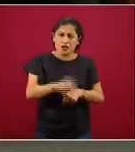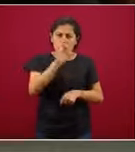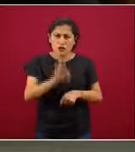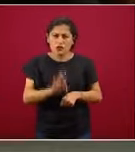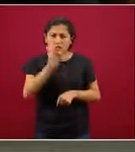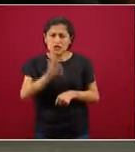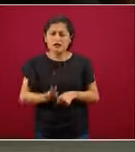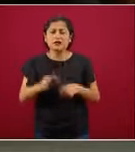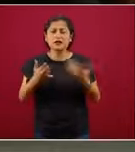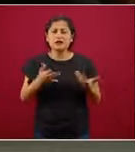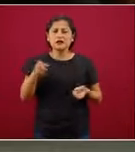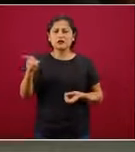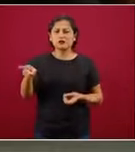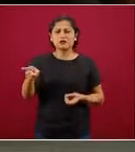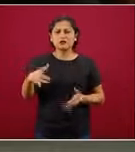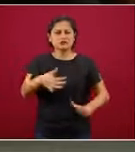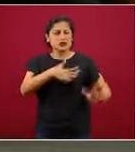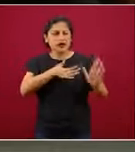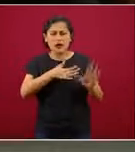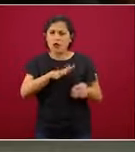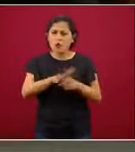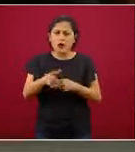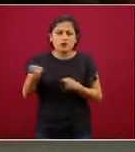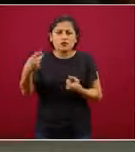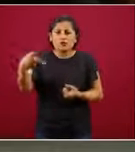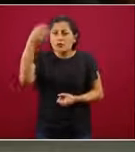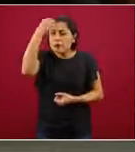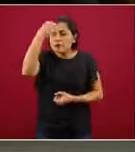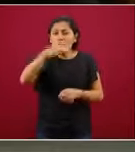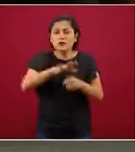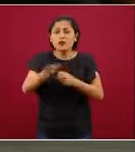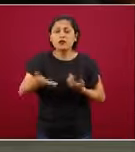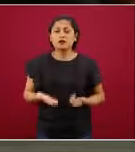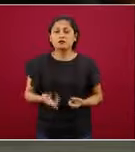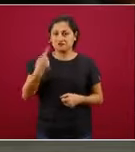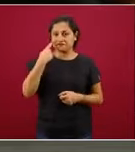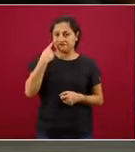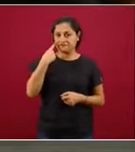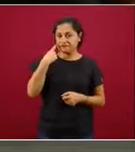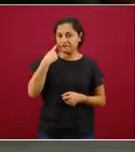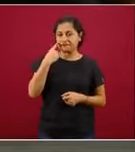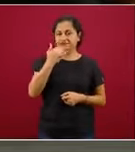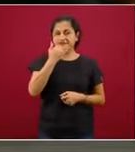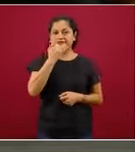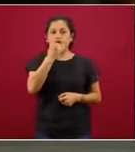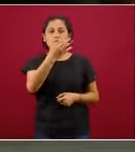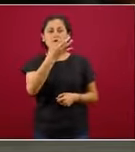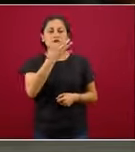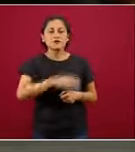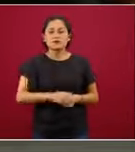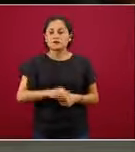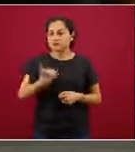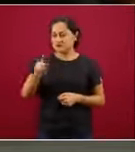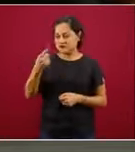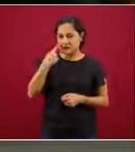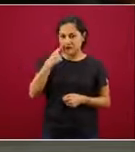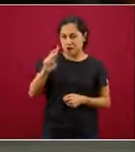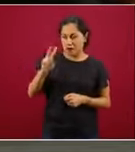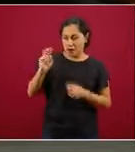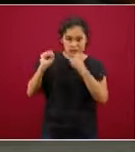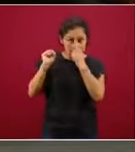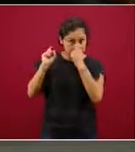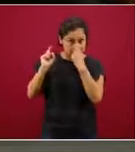compromiso, de asumir costos? Sí. Esta semana, nada más, hubo un hashtag muy agresivo. Nos queda un minuto. Sí, muy agresivo este fin de semana, no sé si lo vio, entonces